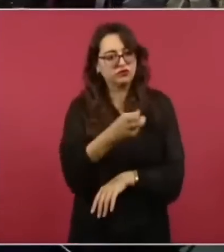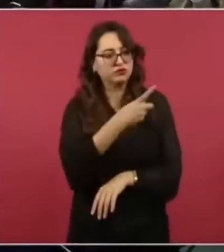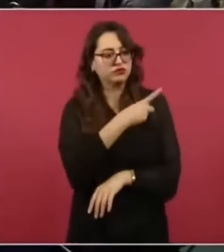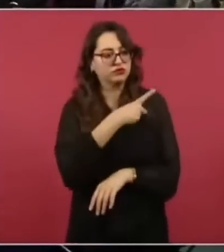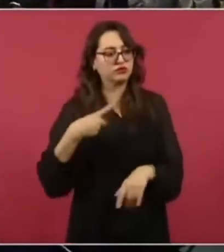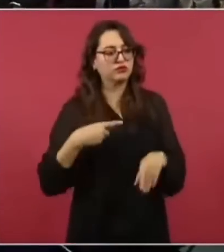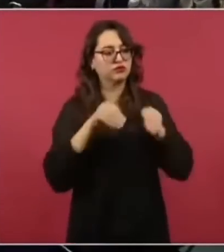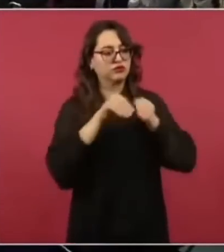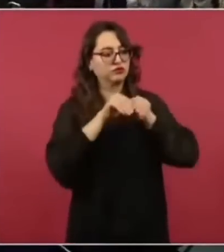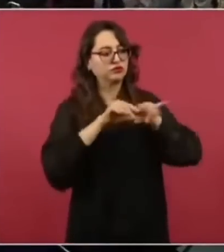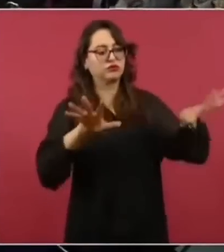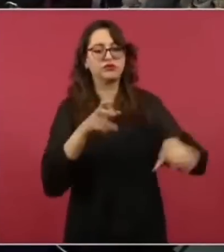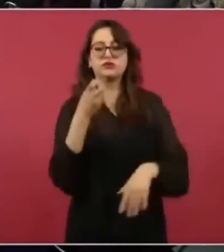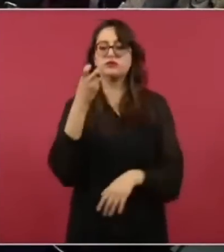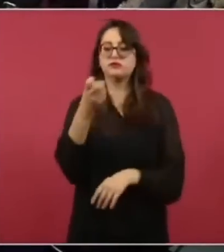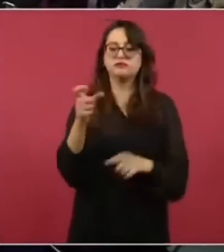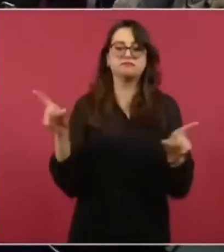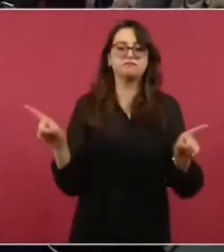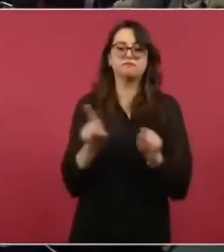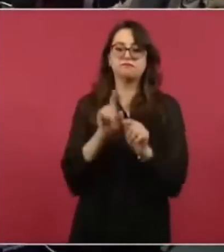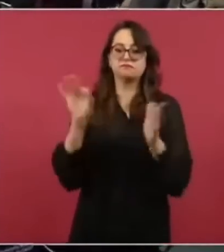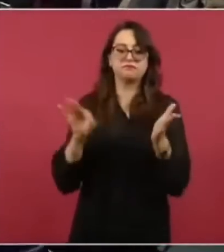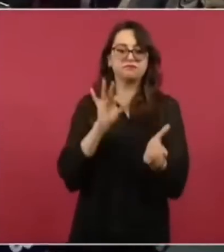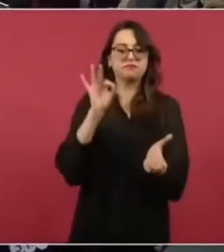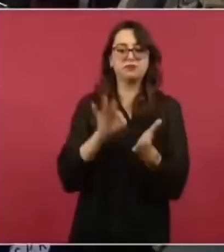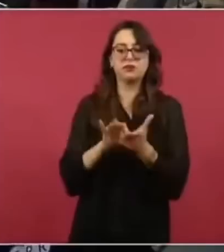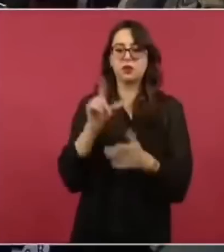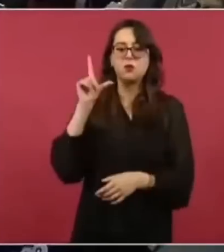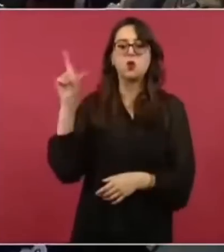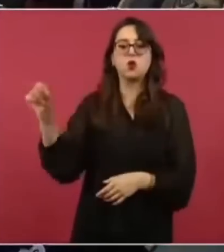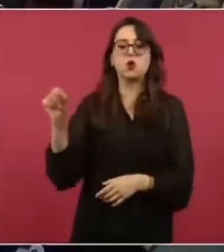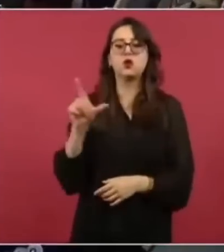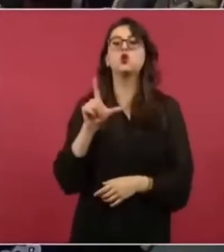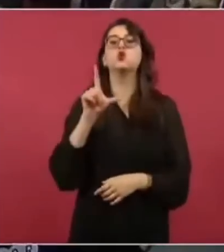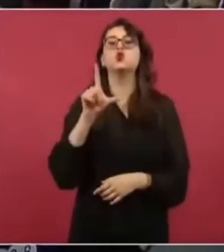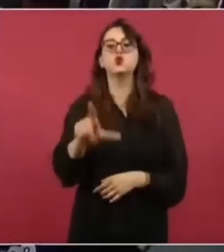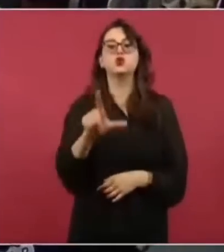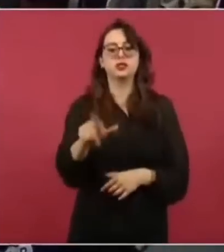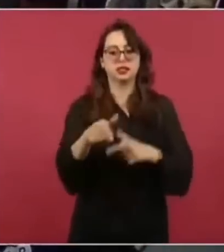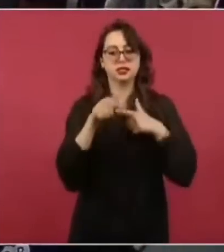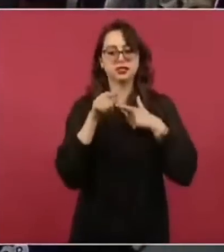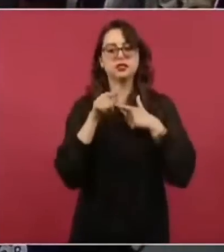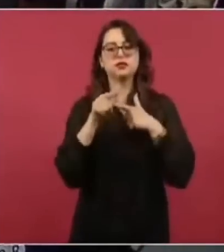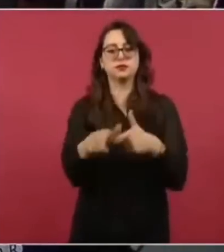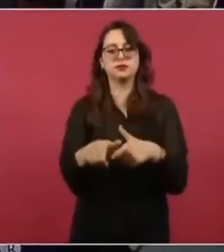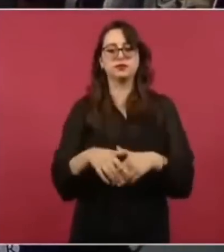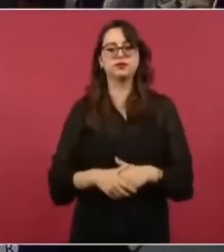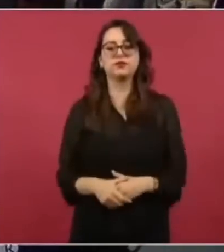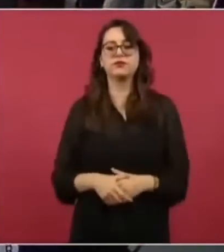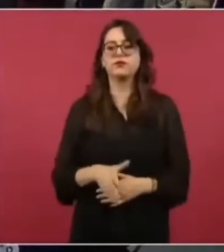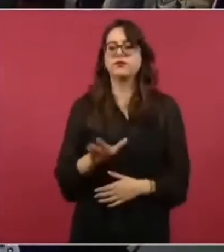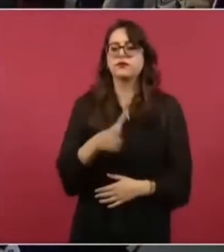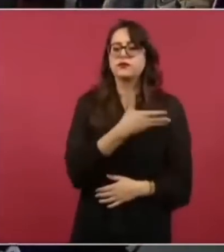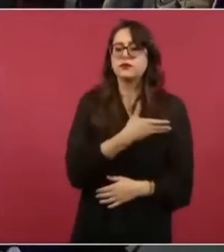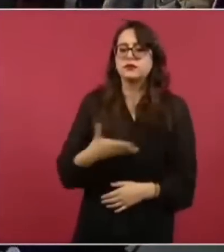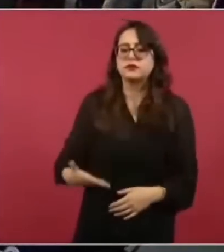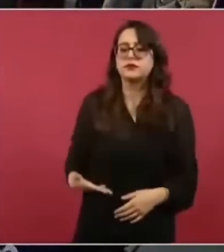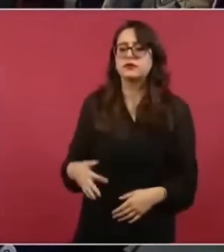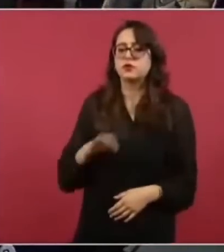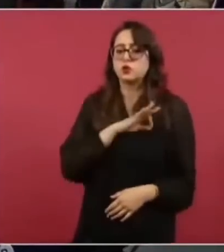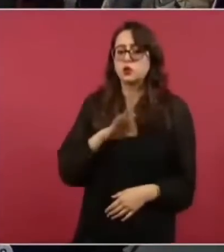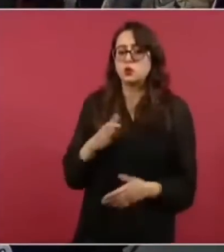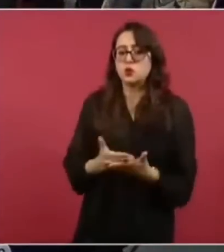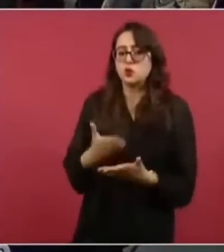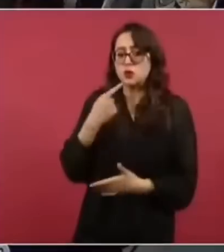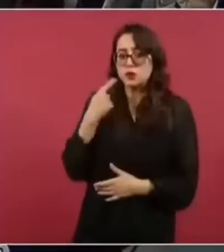Ya nos vamos, hay que darse tú. Presidente, Ven el lunes. Si me permite una denuncia, o la Sí, dejamos para el